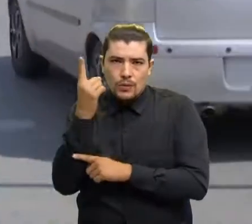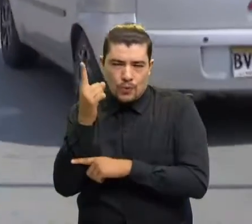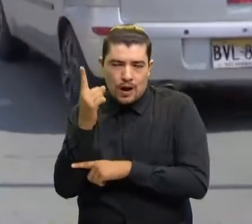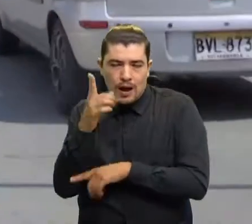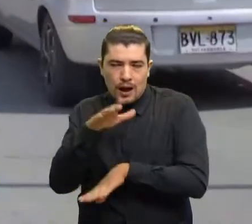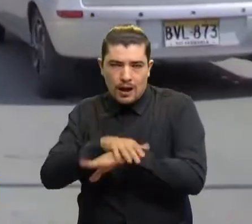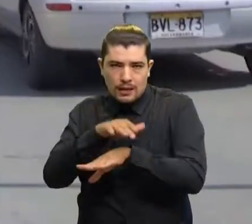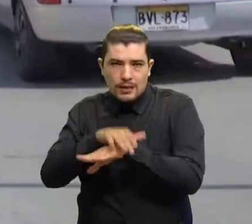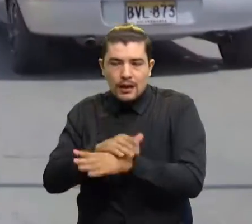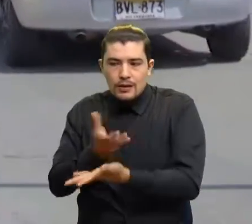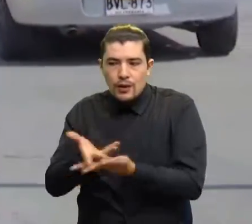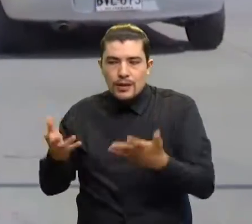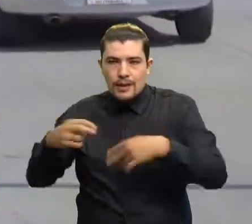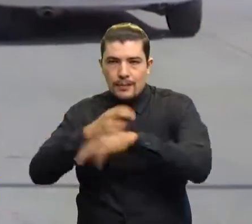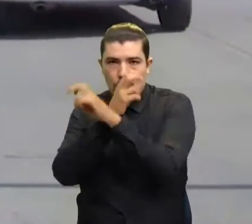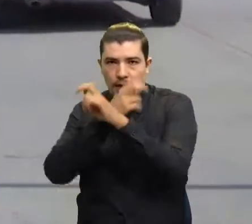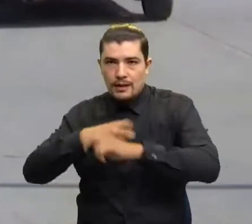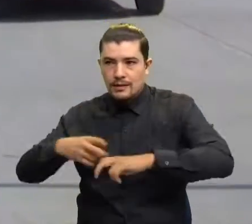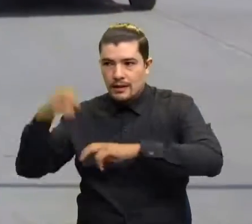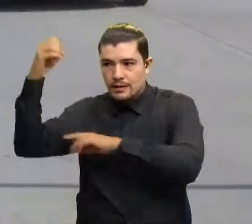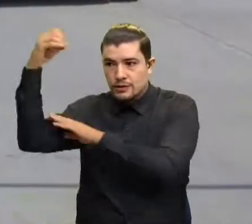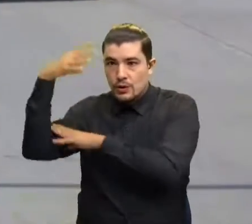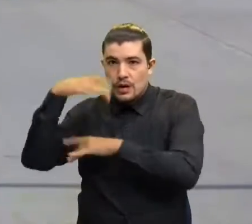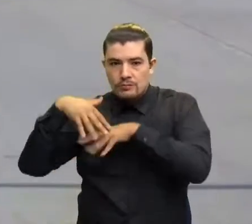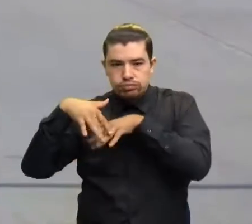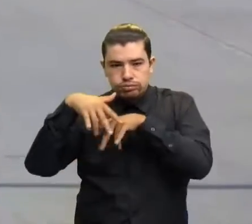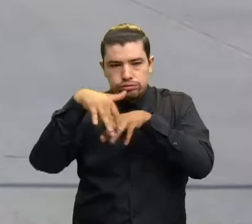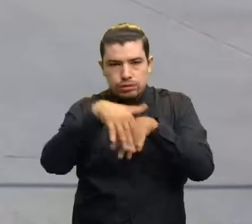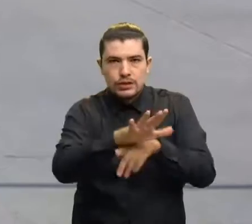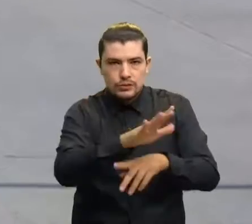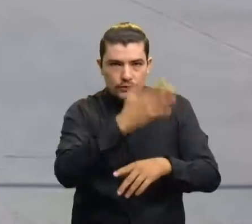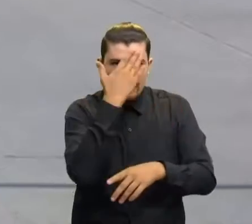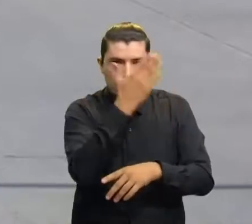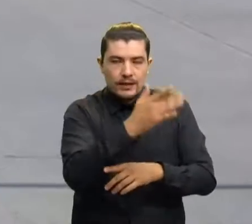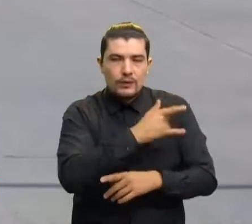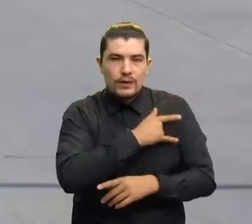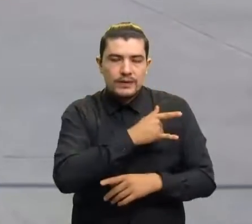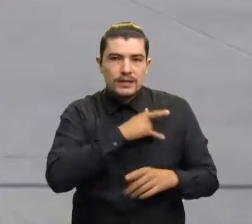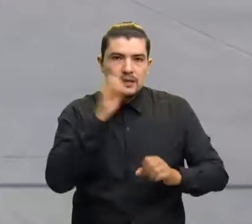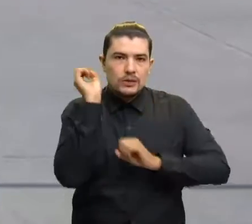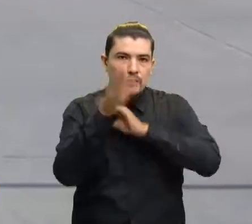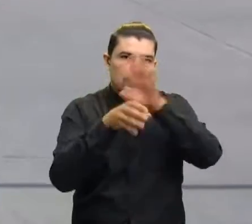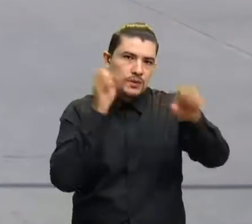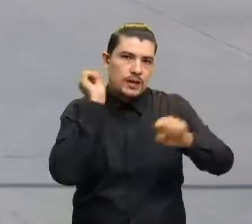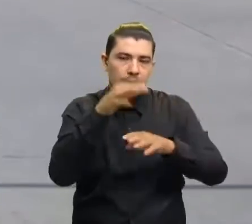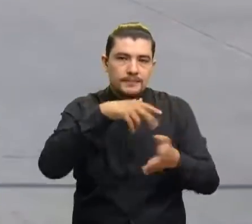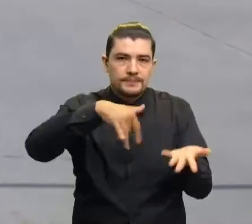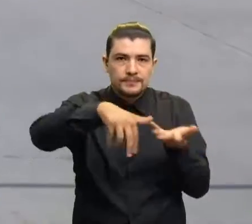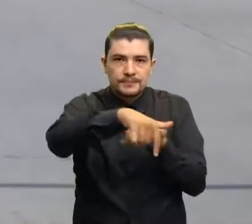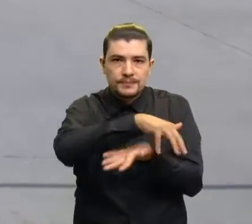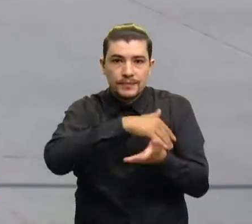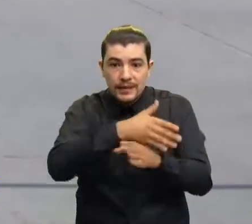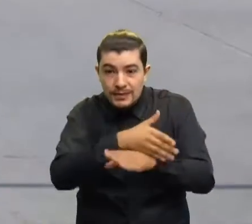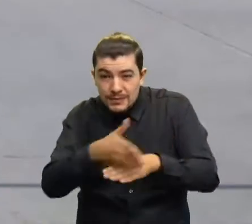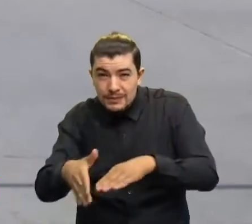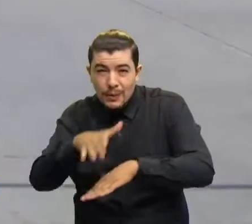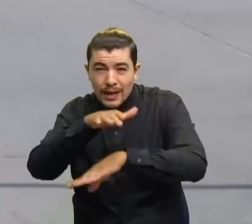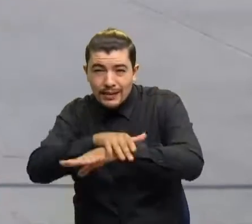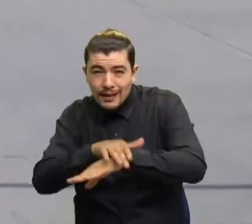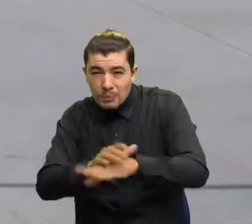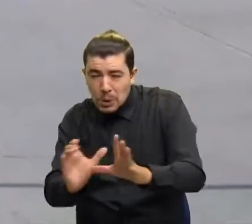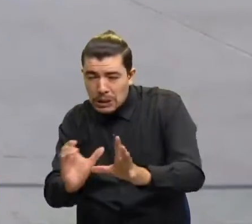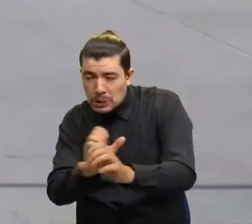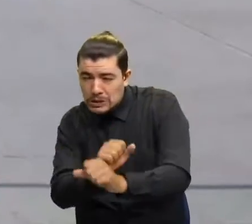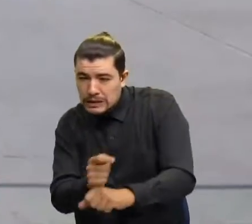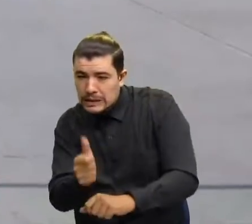inició en la Puerta del Sol y culminó en la Universidad Industrial de Santander. Finalizando el día, se registraron algunos